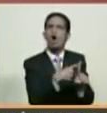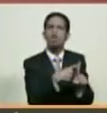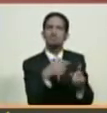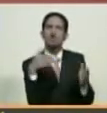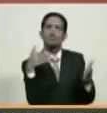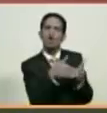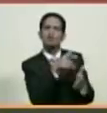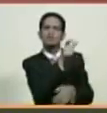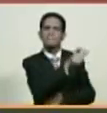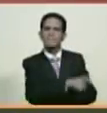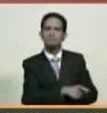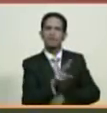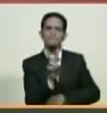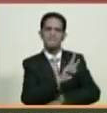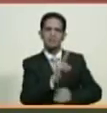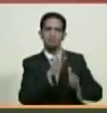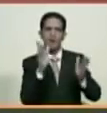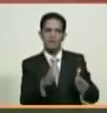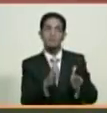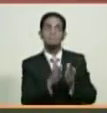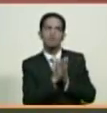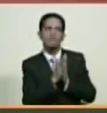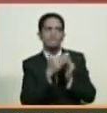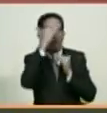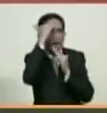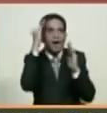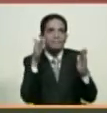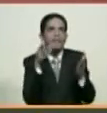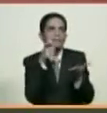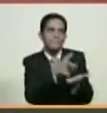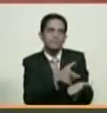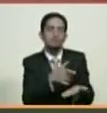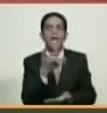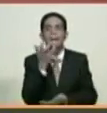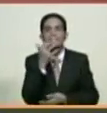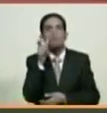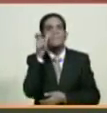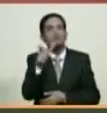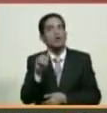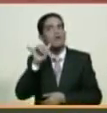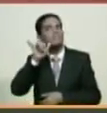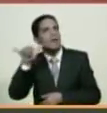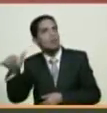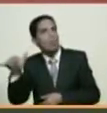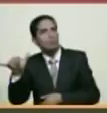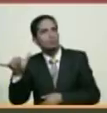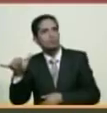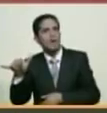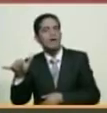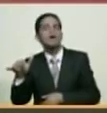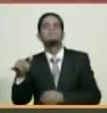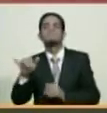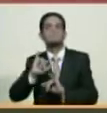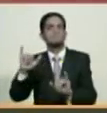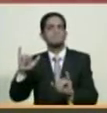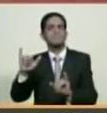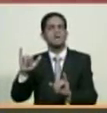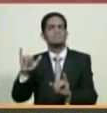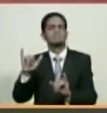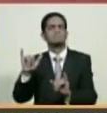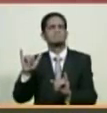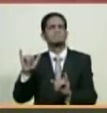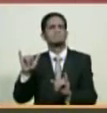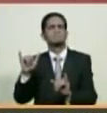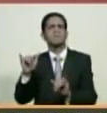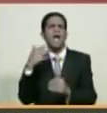venezolanos y venezolanos, que se atiendan cada uno de los casos que sean denunciados por venezolanos y venezolanas. Estamos recibiendo solicitudes por miles, pero